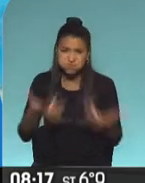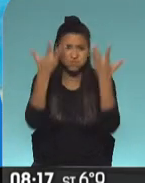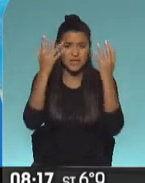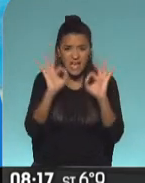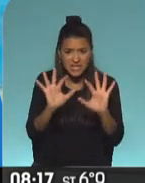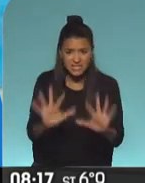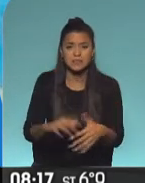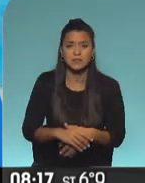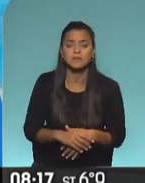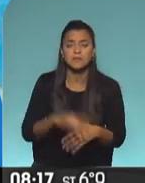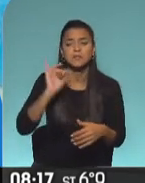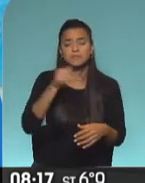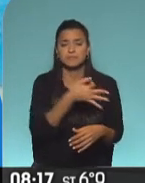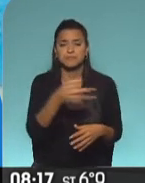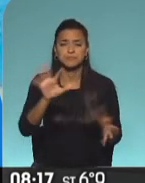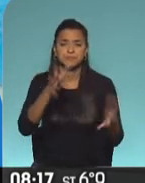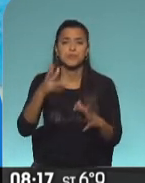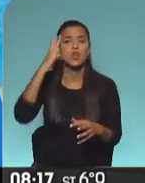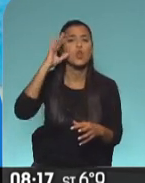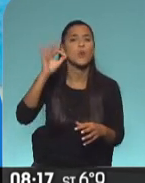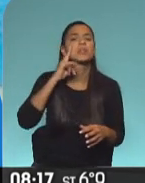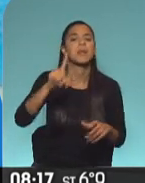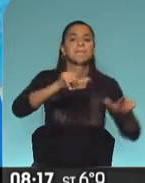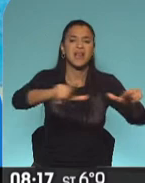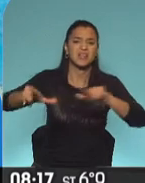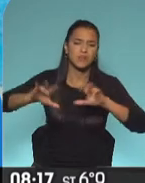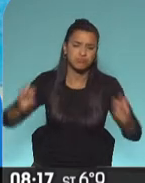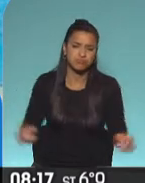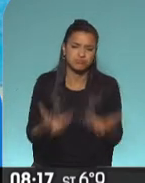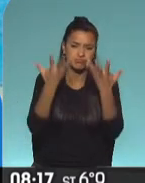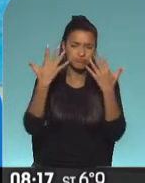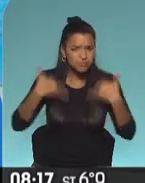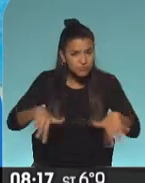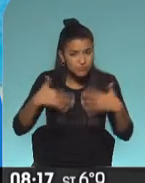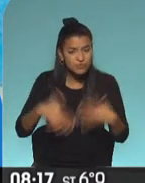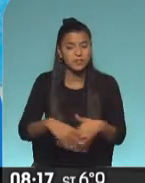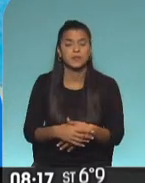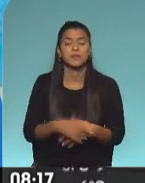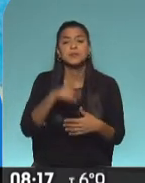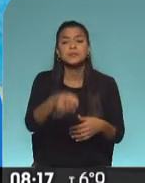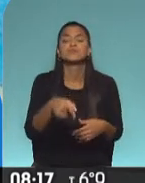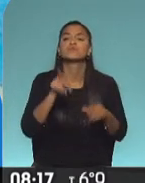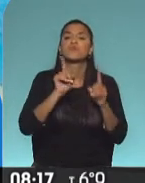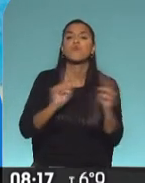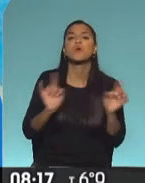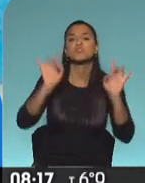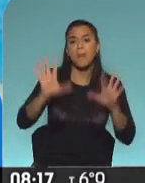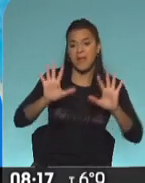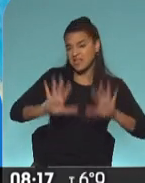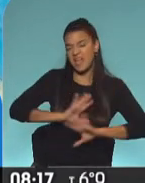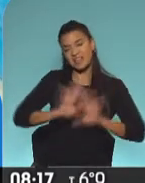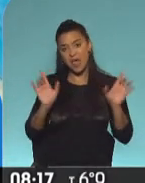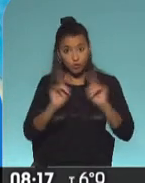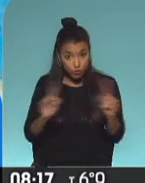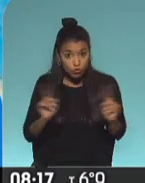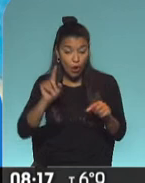¿esto es así? Un poco más, sí. Se calcula que son 90.000 hectáreas prendidas a fuegos. Y esto... No solo termina acá, porque la verdad es